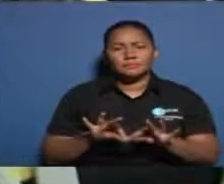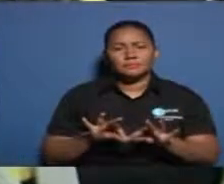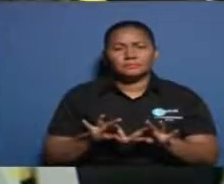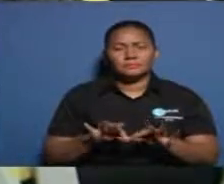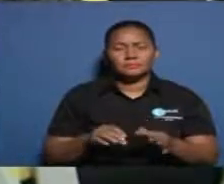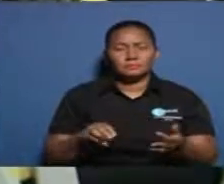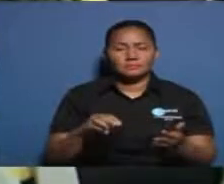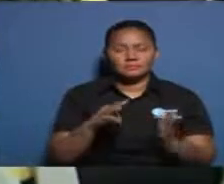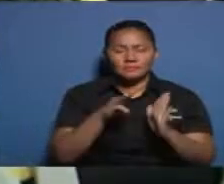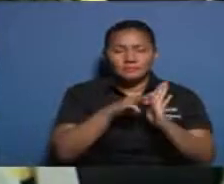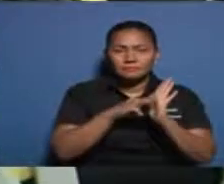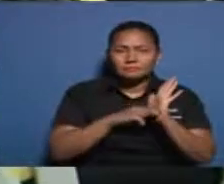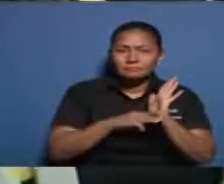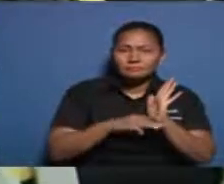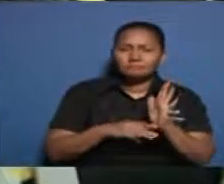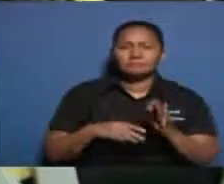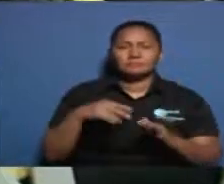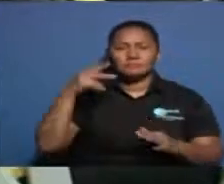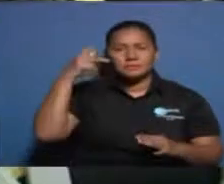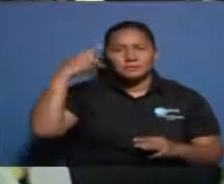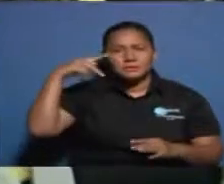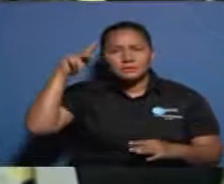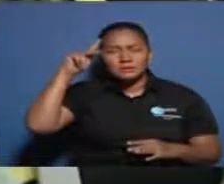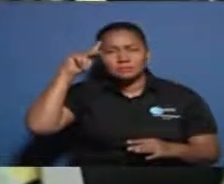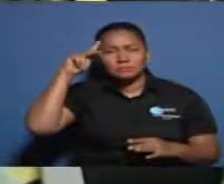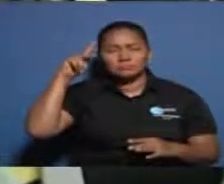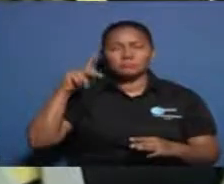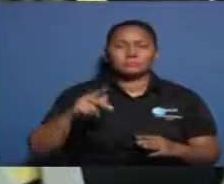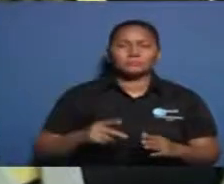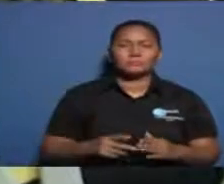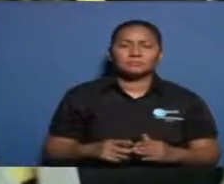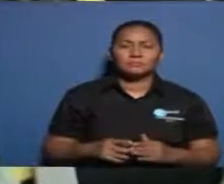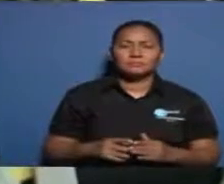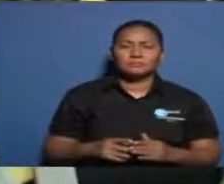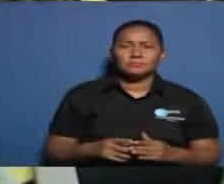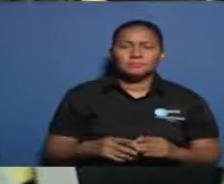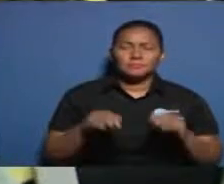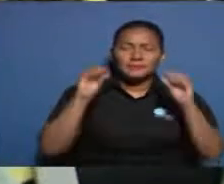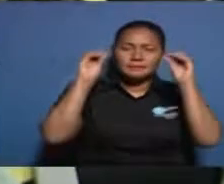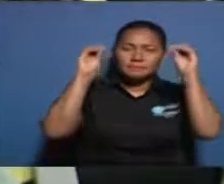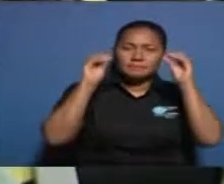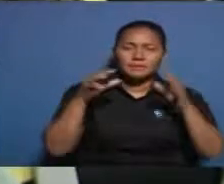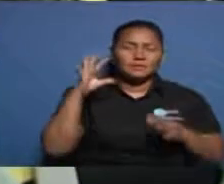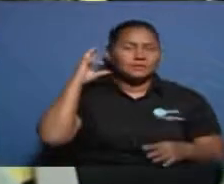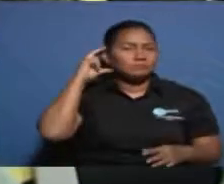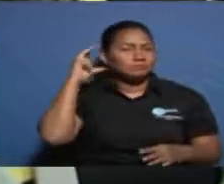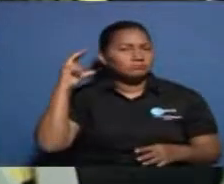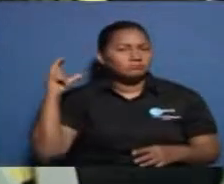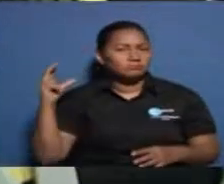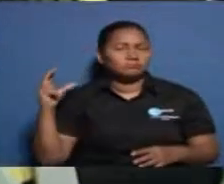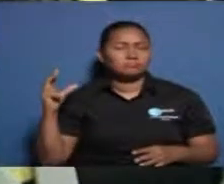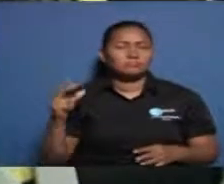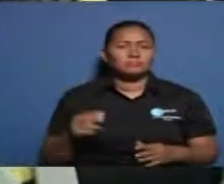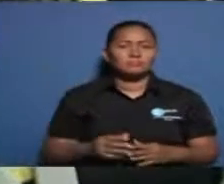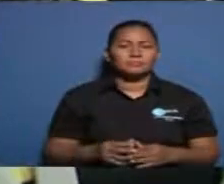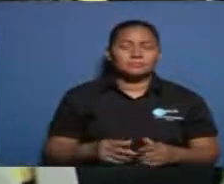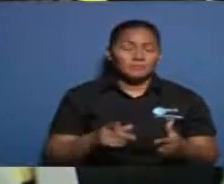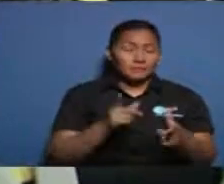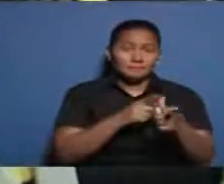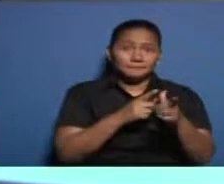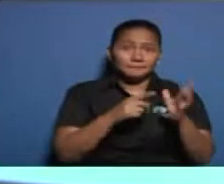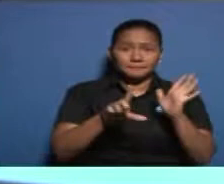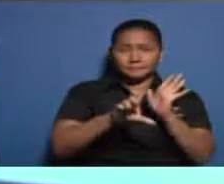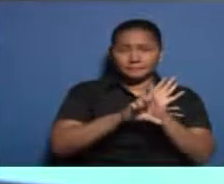de políticas públicas para hacer un poco de docencia aquí no sé a quienes nos escuchan la primera ley de de igualdad de oportunidades hacia la mujer